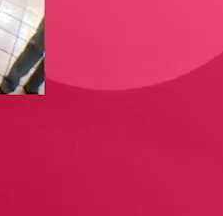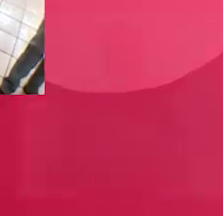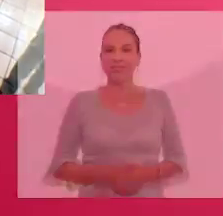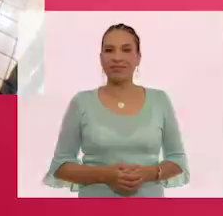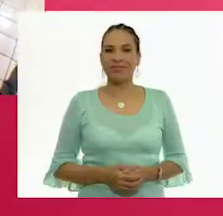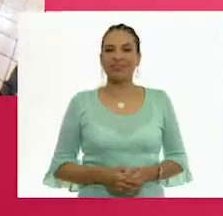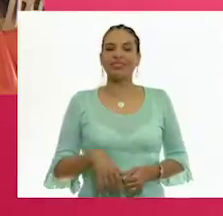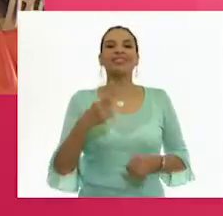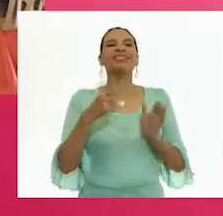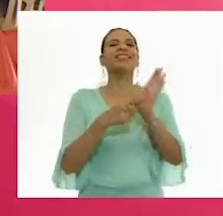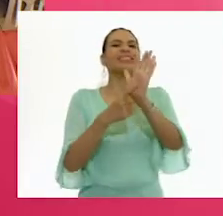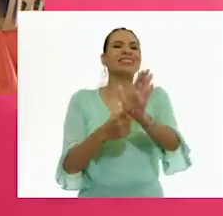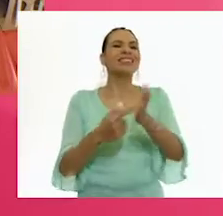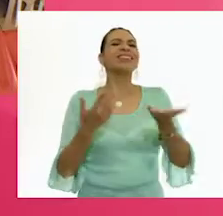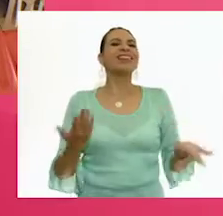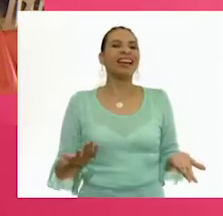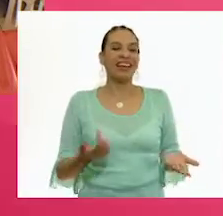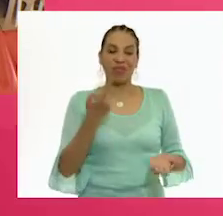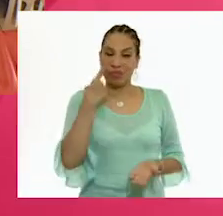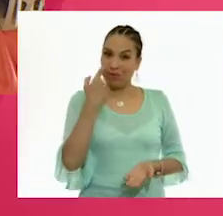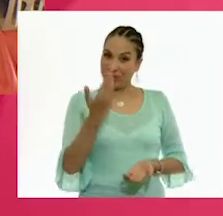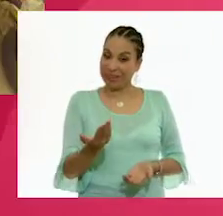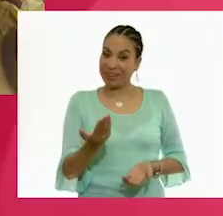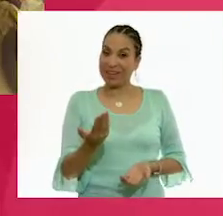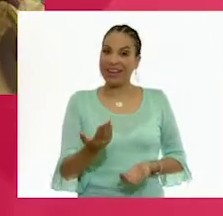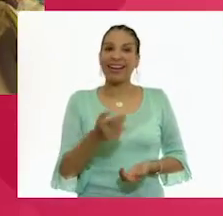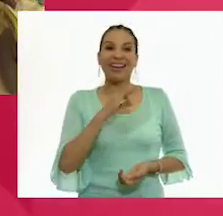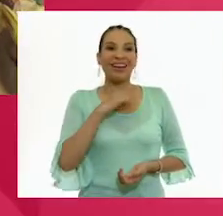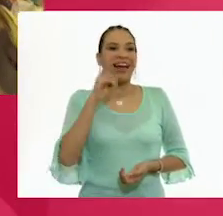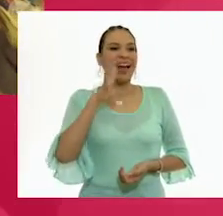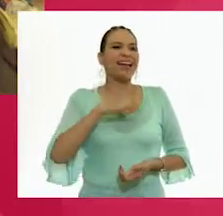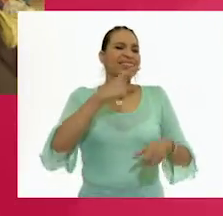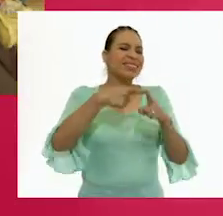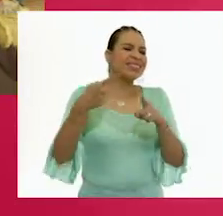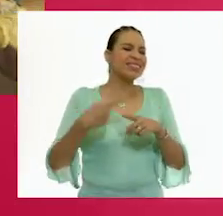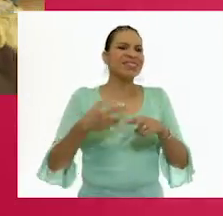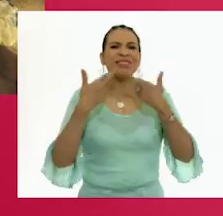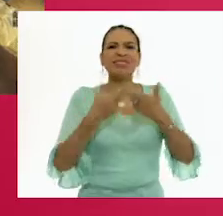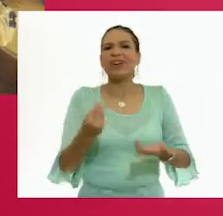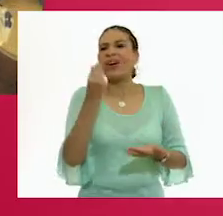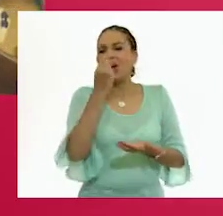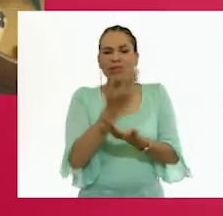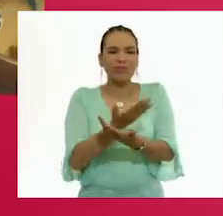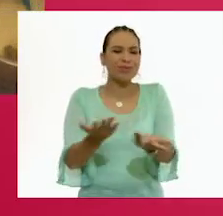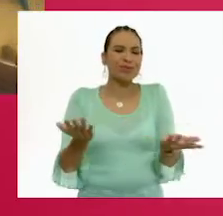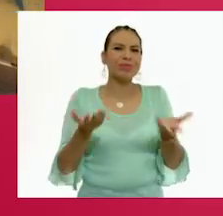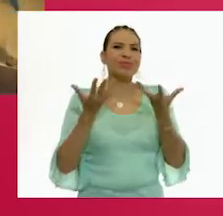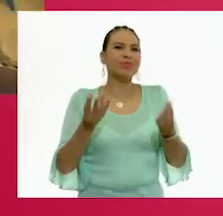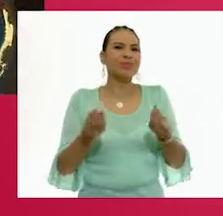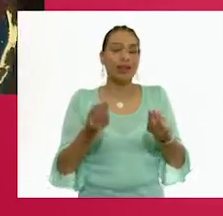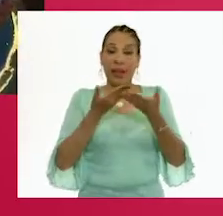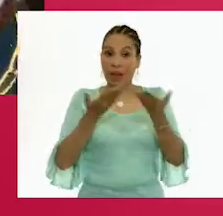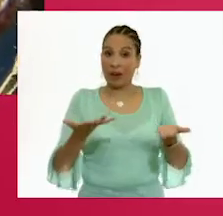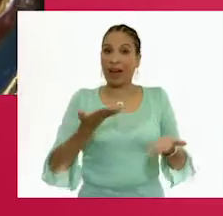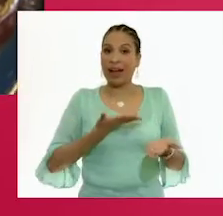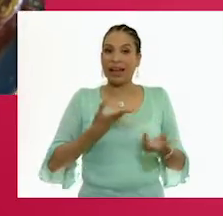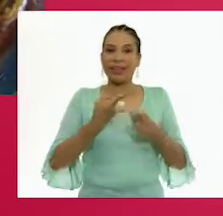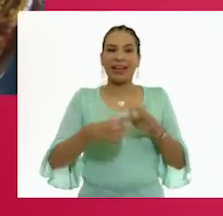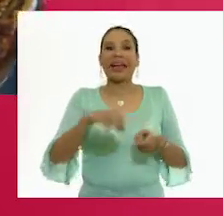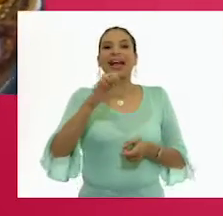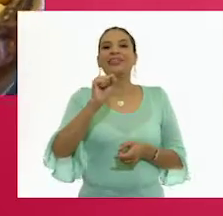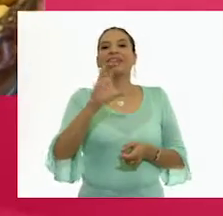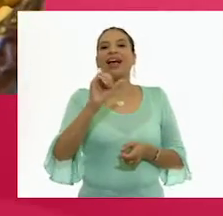Ivonne, ¿qué nos vas a mostrar? Pues bueno, como pueden ver tenemos muchísima variedad en guisados y ahorita en temporada tenemos los